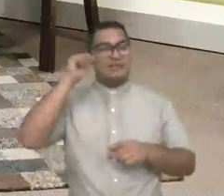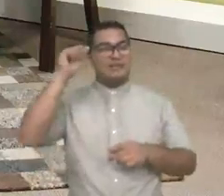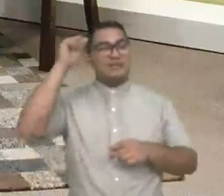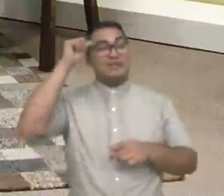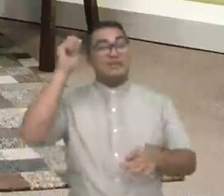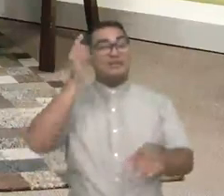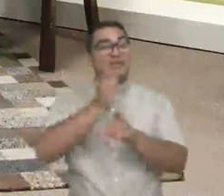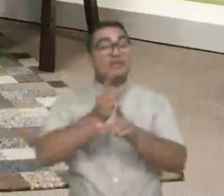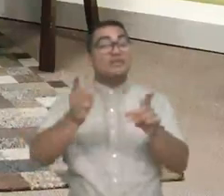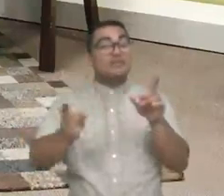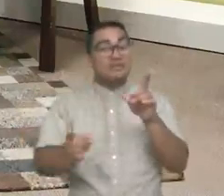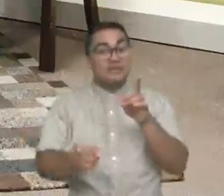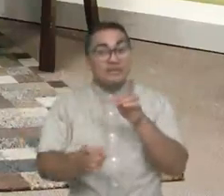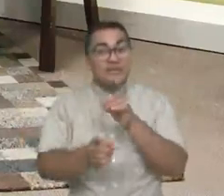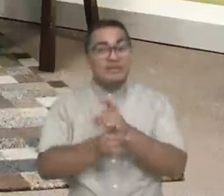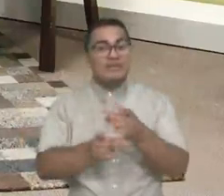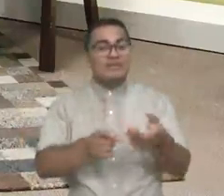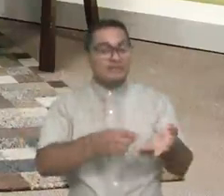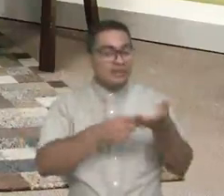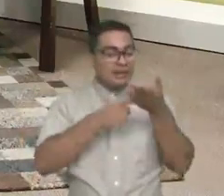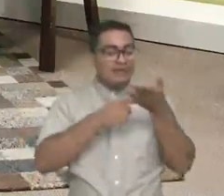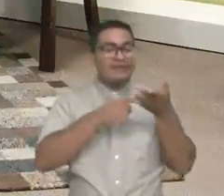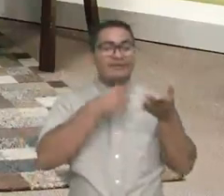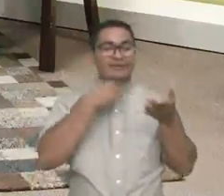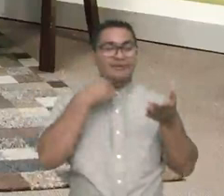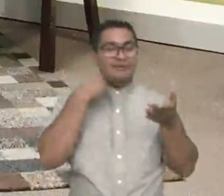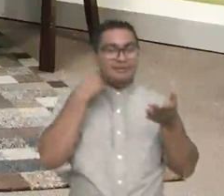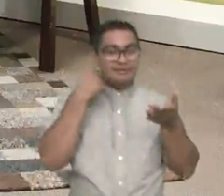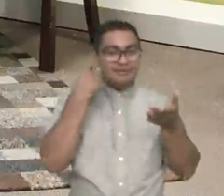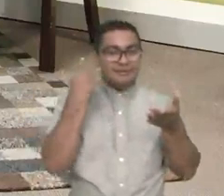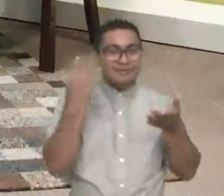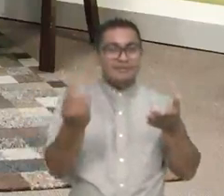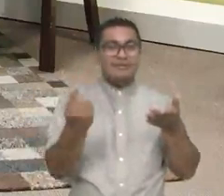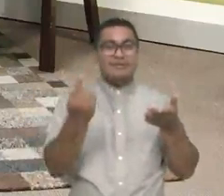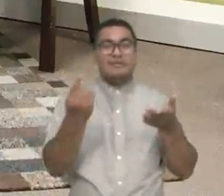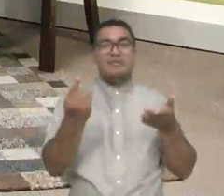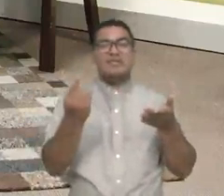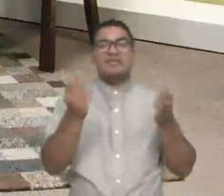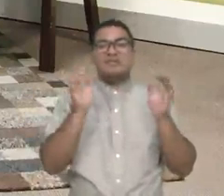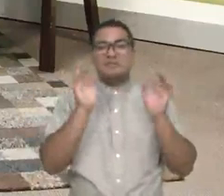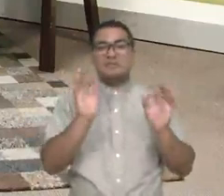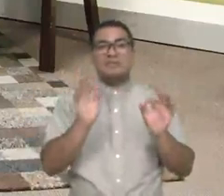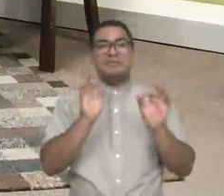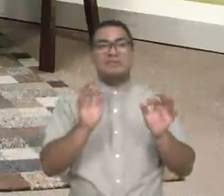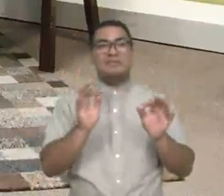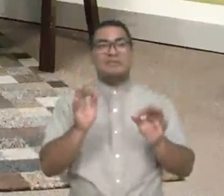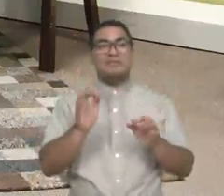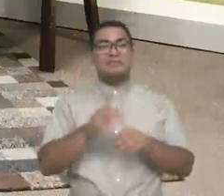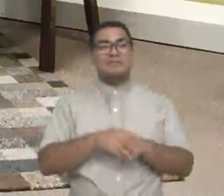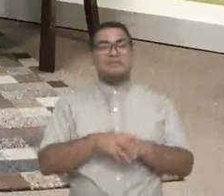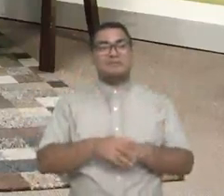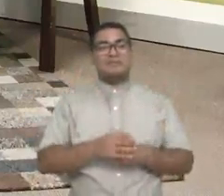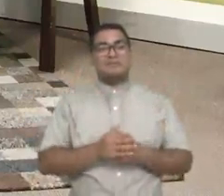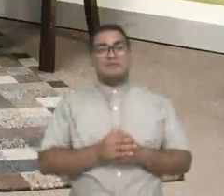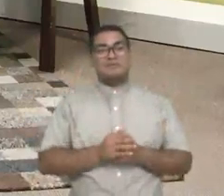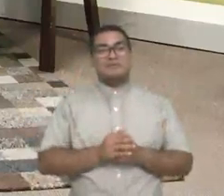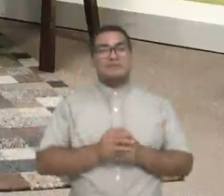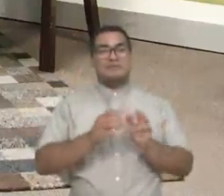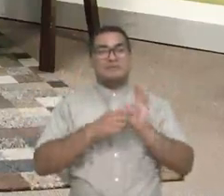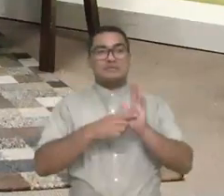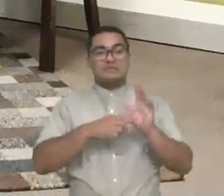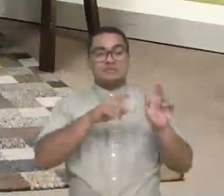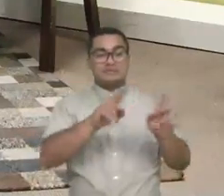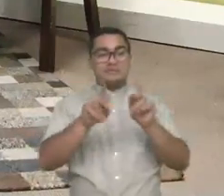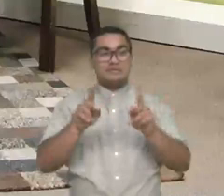estar bien informados. La información certera, objetiva, nos debe dar a nosotros seguridad. Así es. Si nosotros estamos